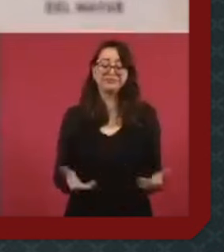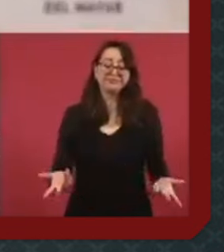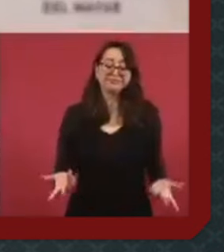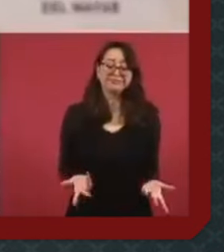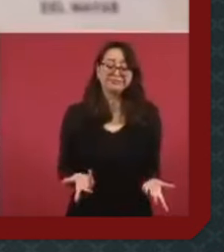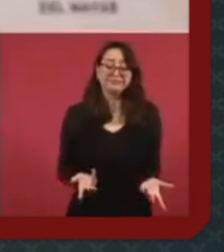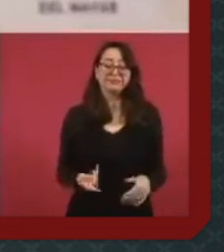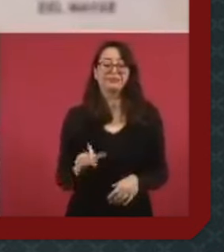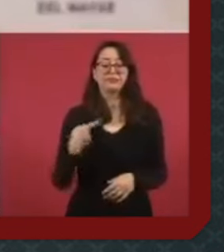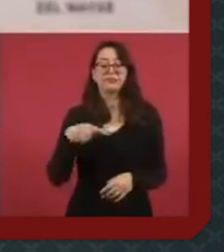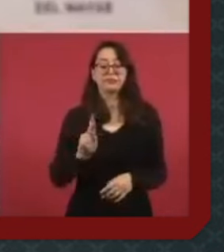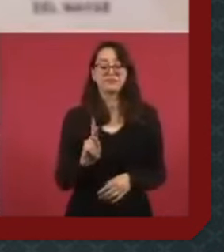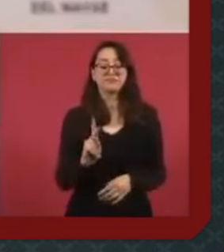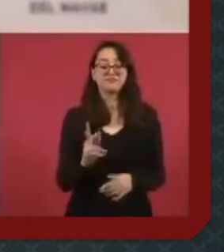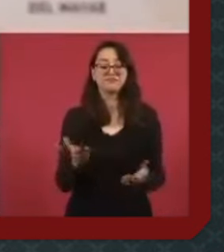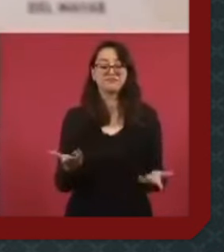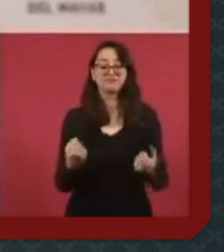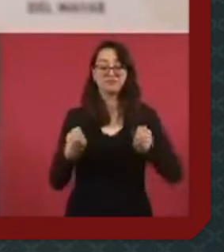discurso